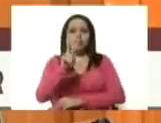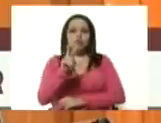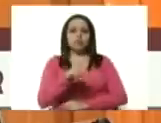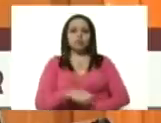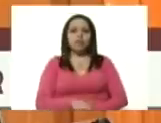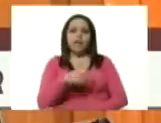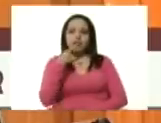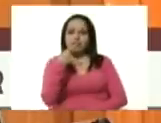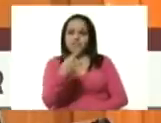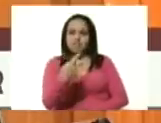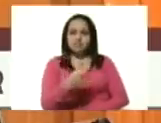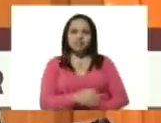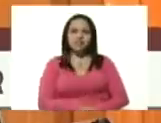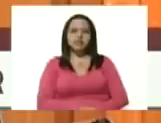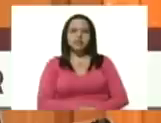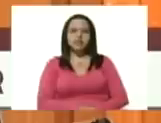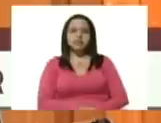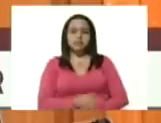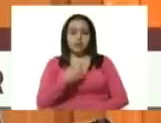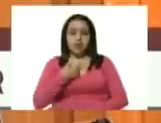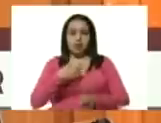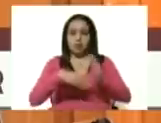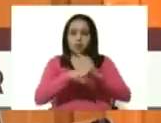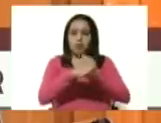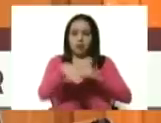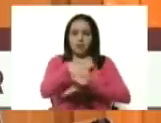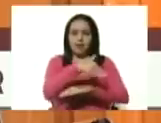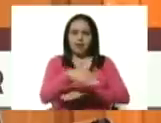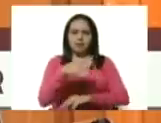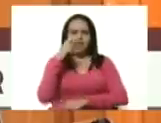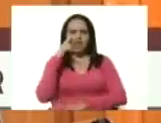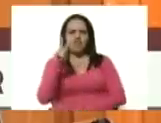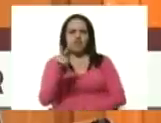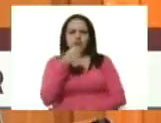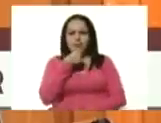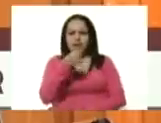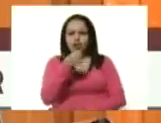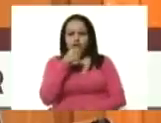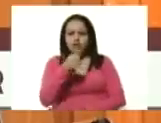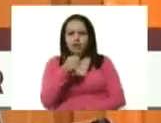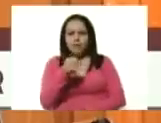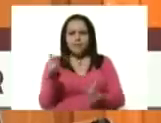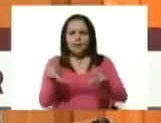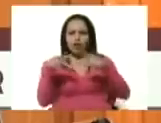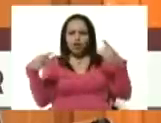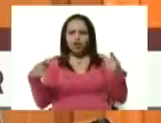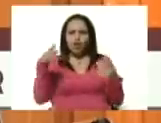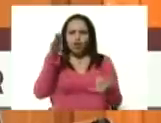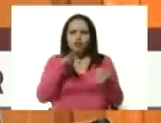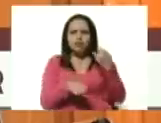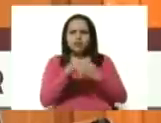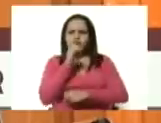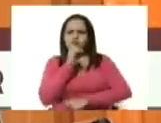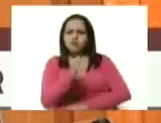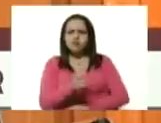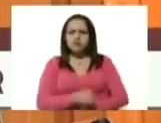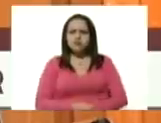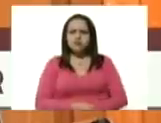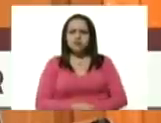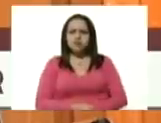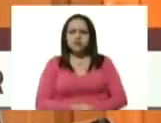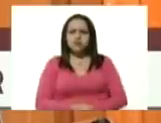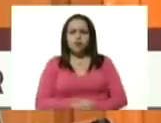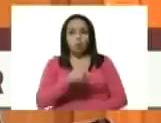Ella dice que ella sale al pasillo y vio una joven periodista de Últimas Noticias que se había graduado hace un